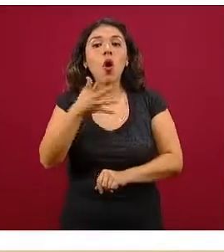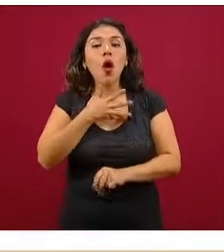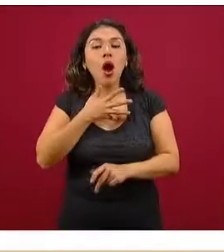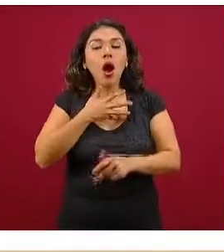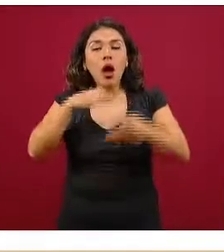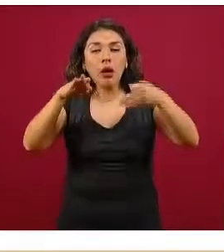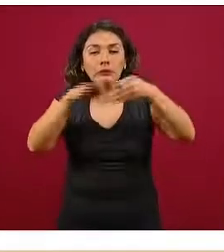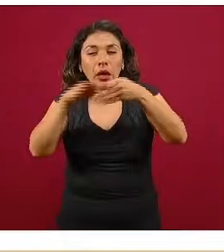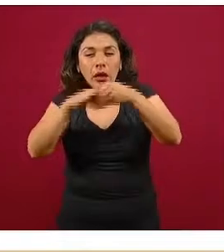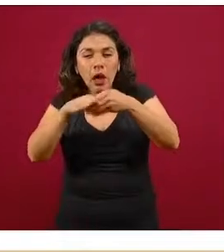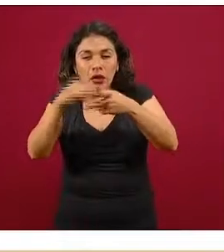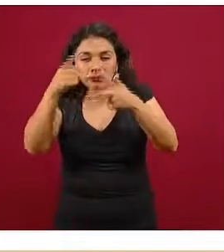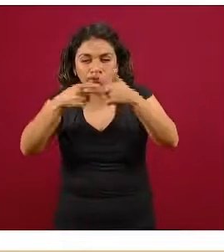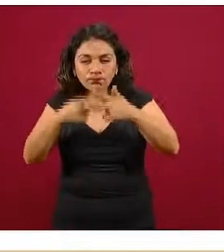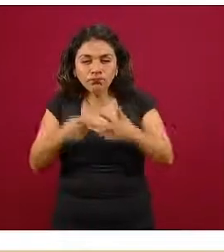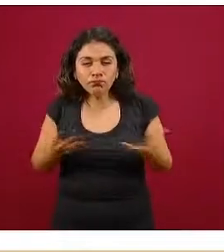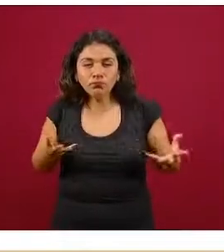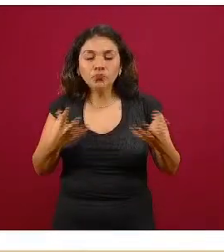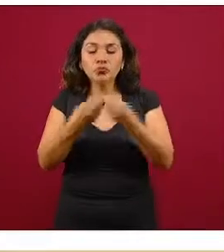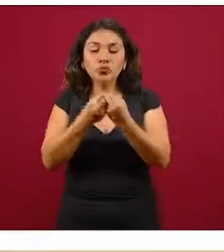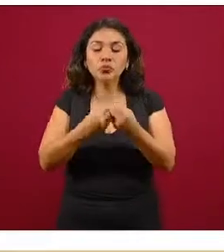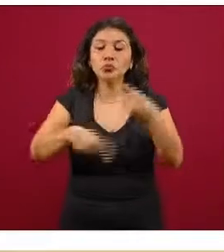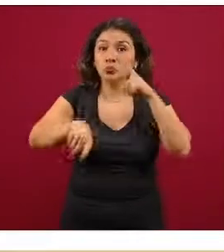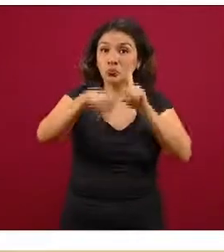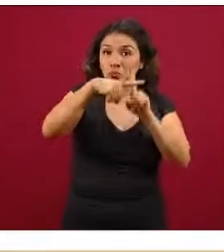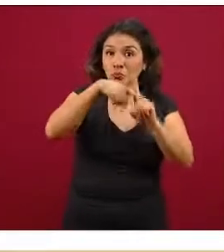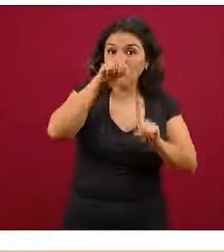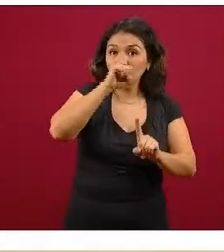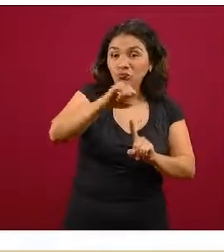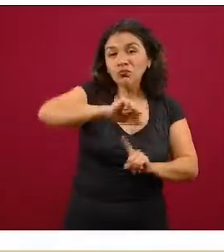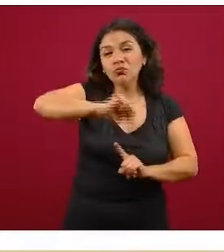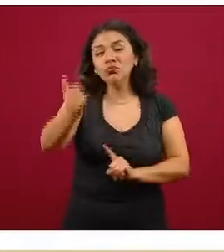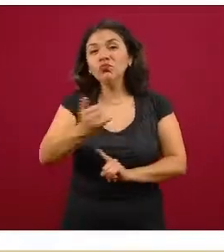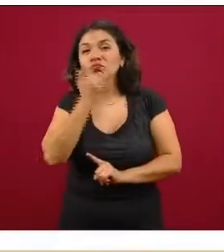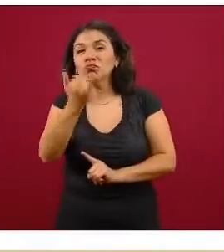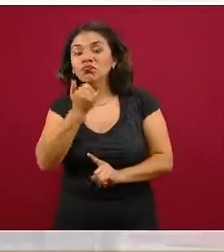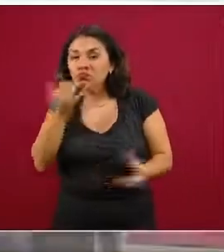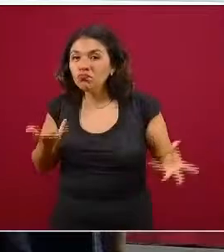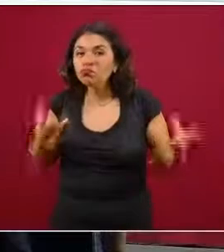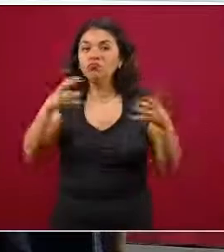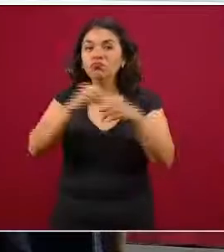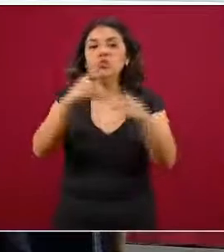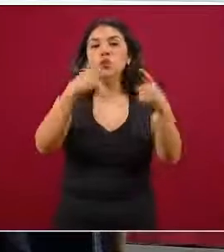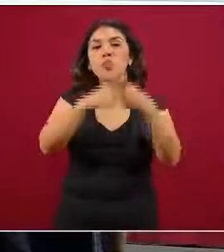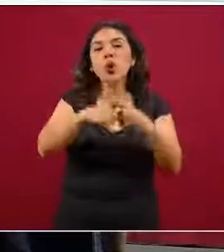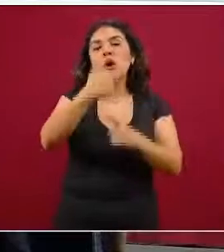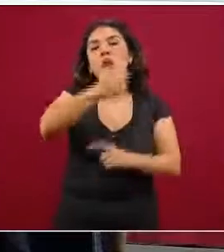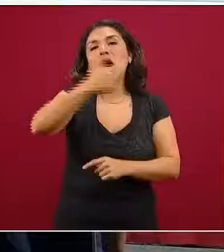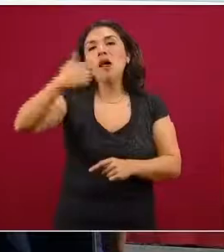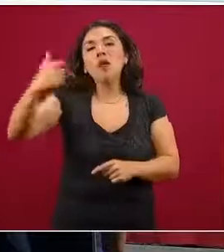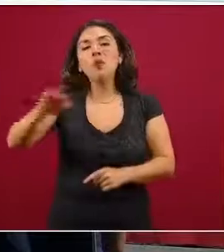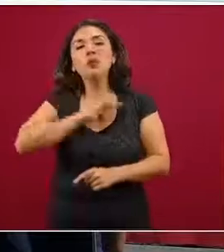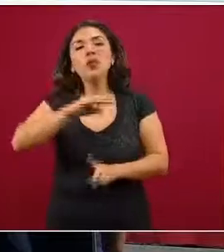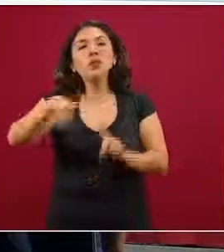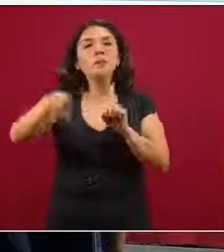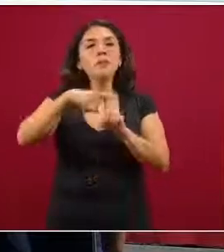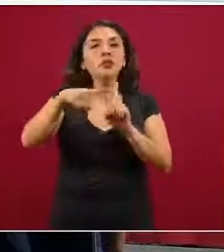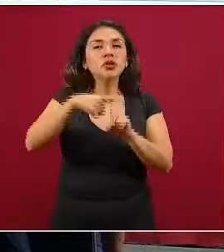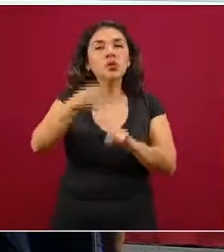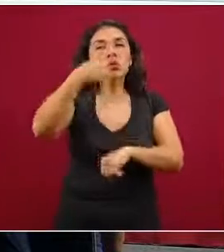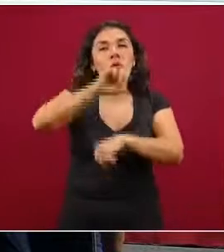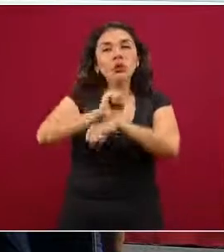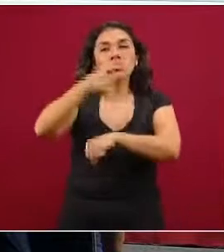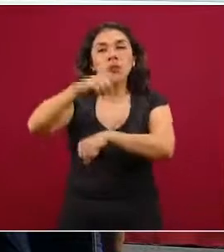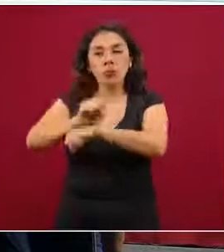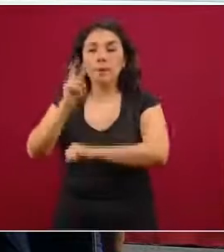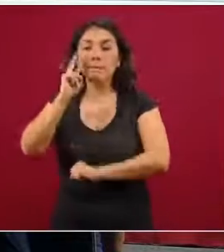estimación de los casos, ¿no? Tomando casos confirmados y casos aún sospechosos multiplicados por el porcentaje de positividad semanal, y lo